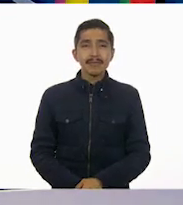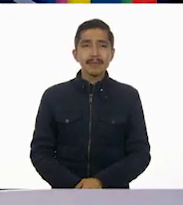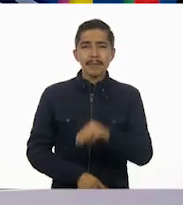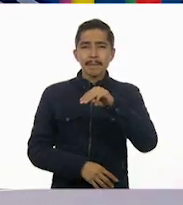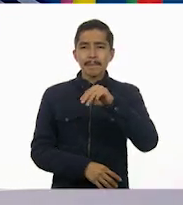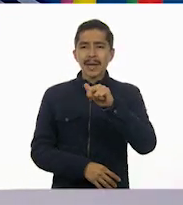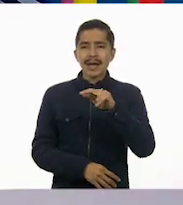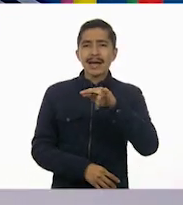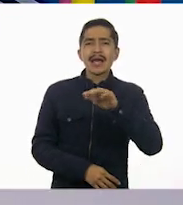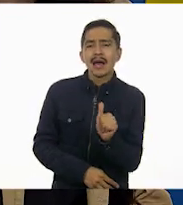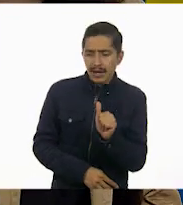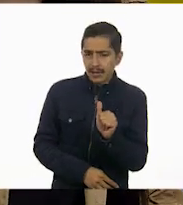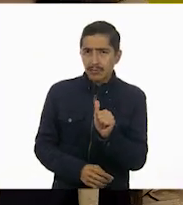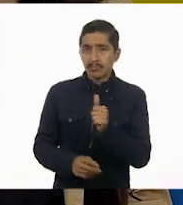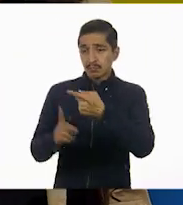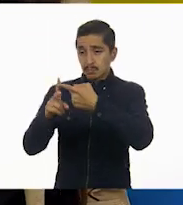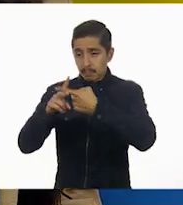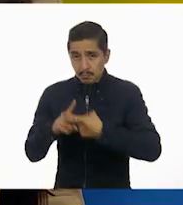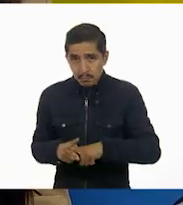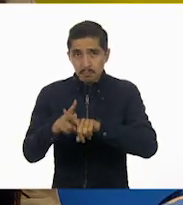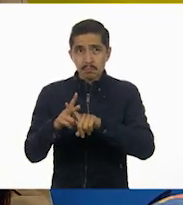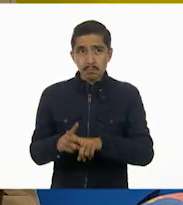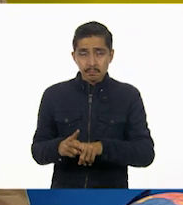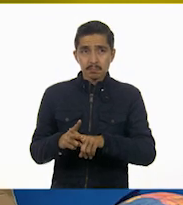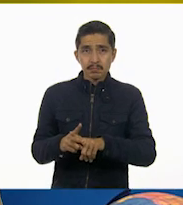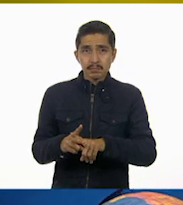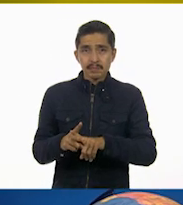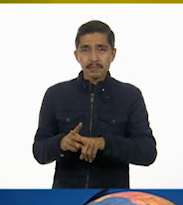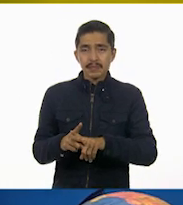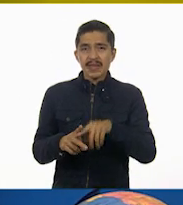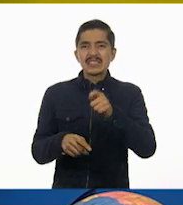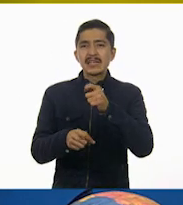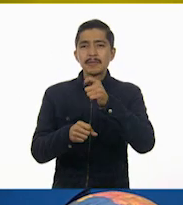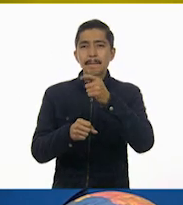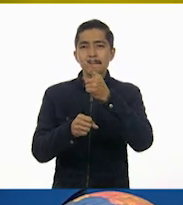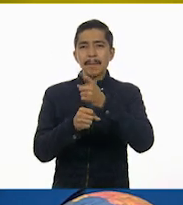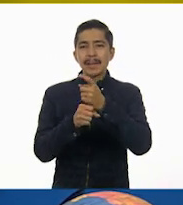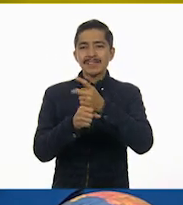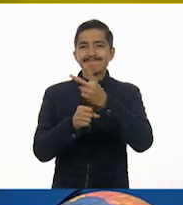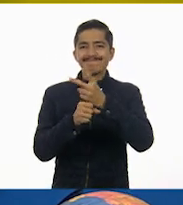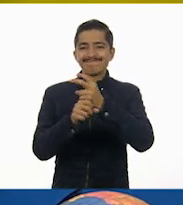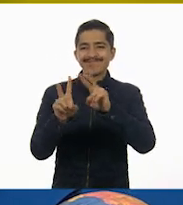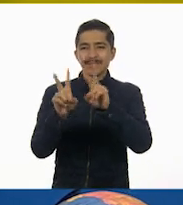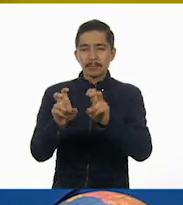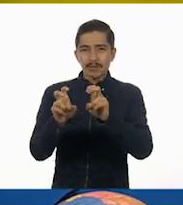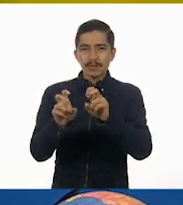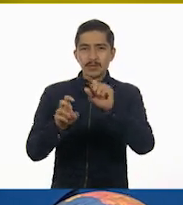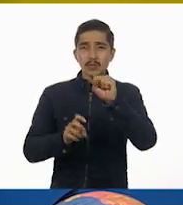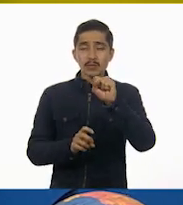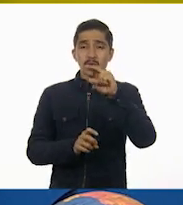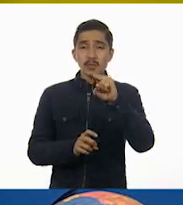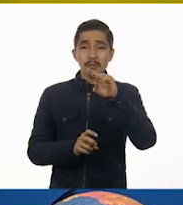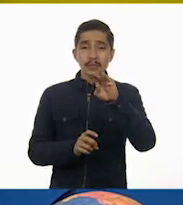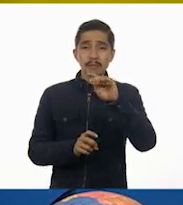María, para empezar, vamos por el primer subtema, los etruscos, la primera